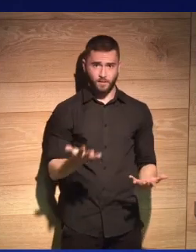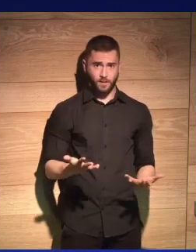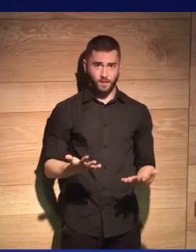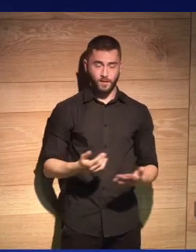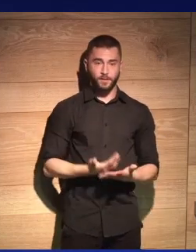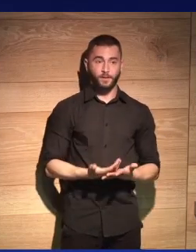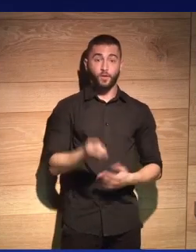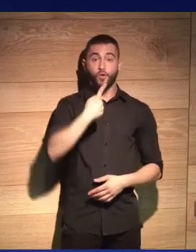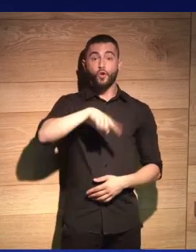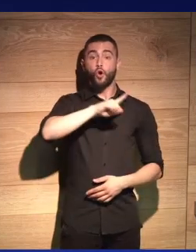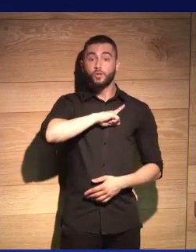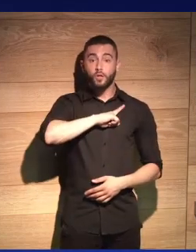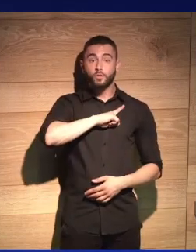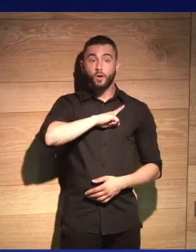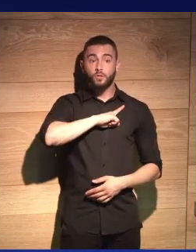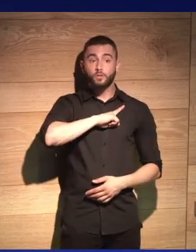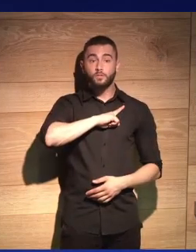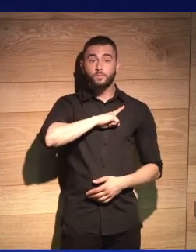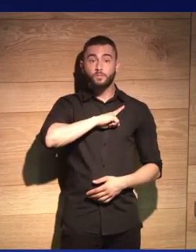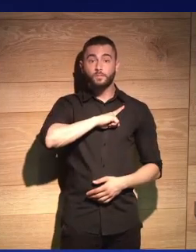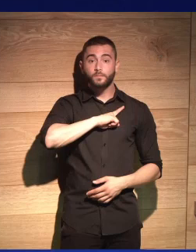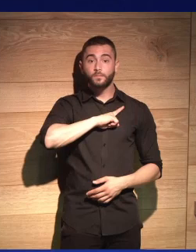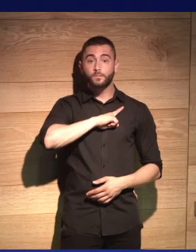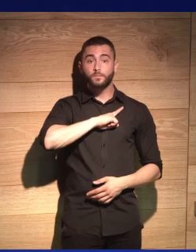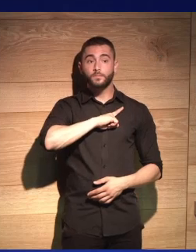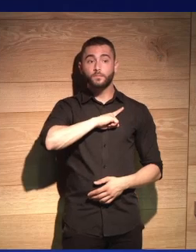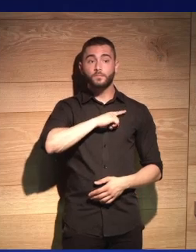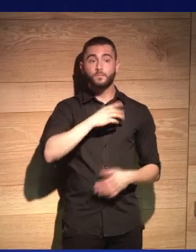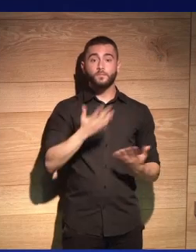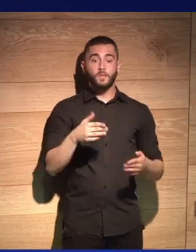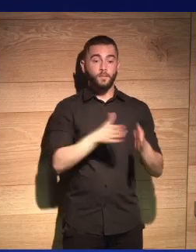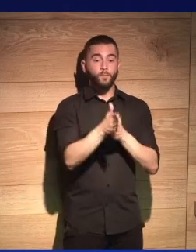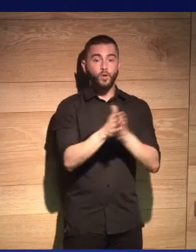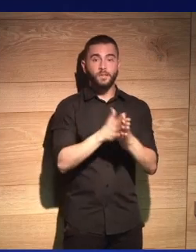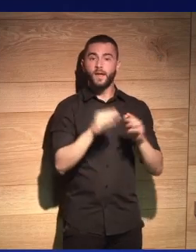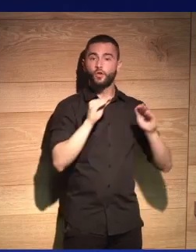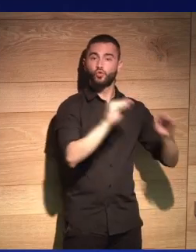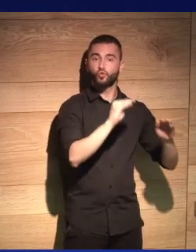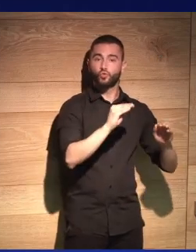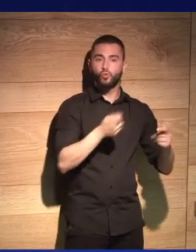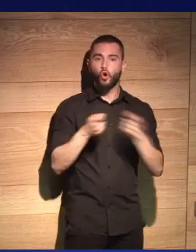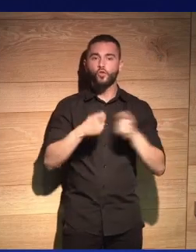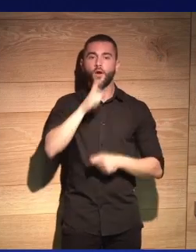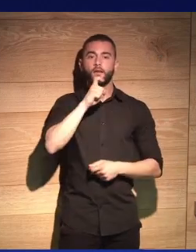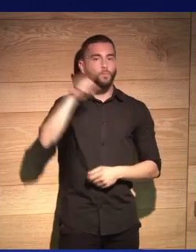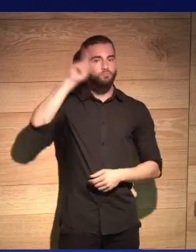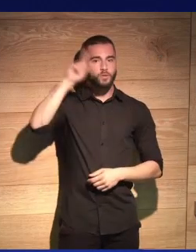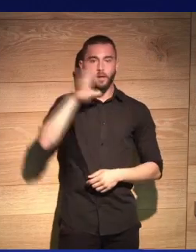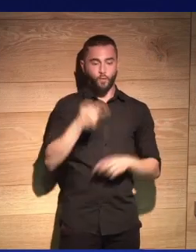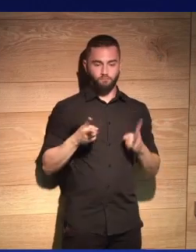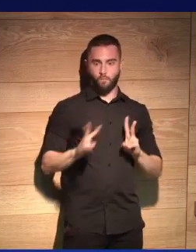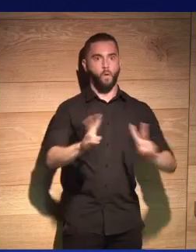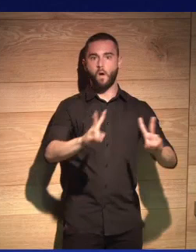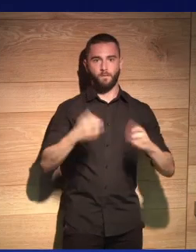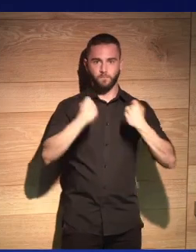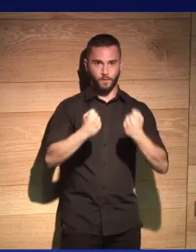No sabemos nosotros cómo lidiar con el caudal de su entusiasmo, con sus estallidos de vitalidad